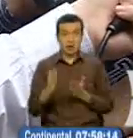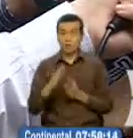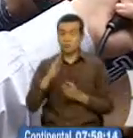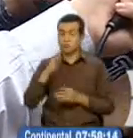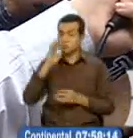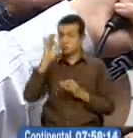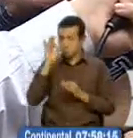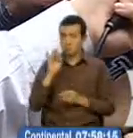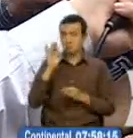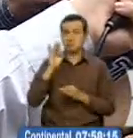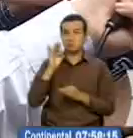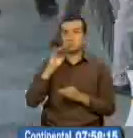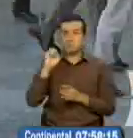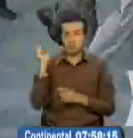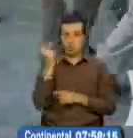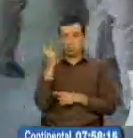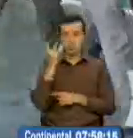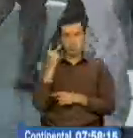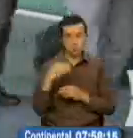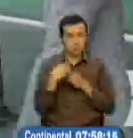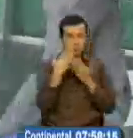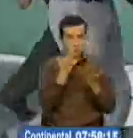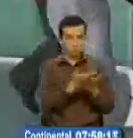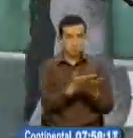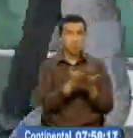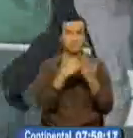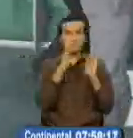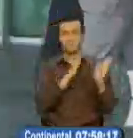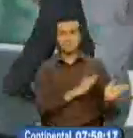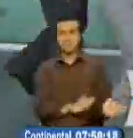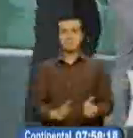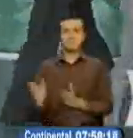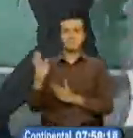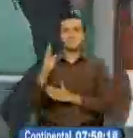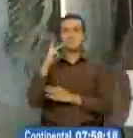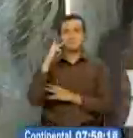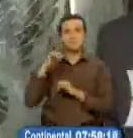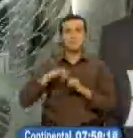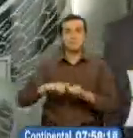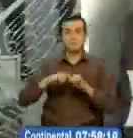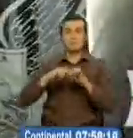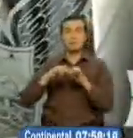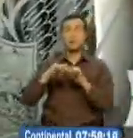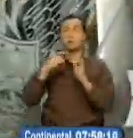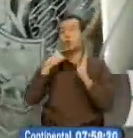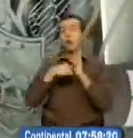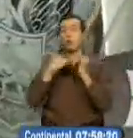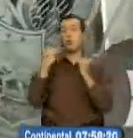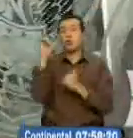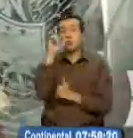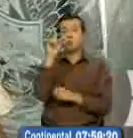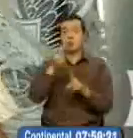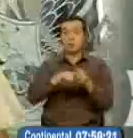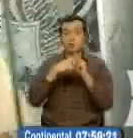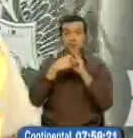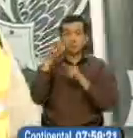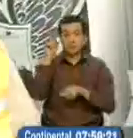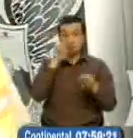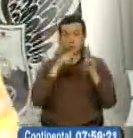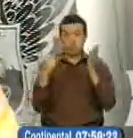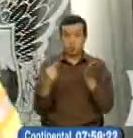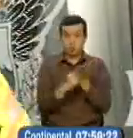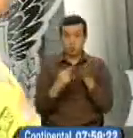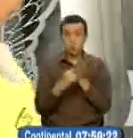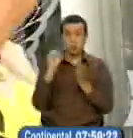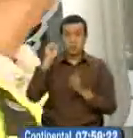responder con la segunda opción. Las diligencias, sobre todo lo referente a Odebrecht, no se detienen. Este lunes, por ejemplo, se inició con un peritaje de una memoria externa y un